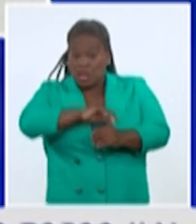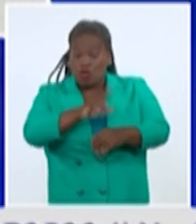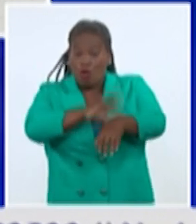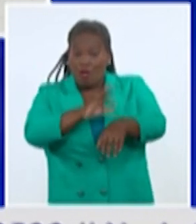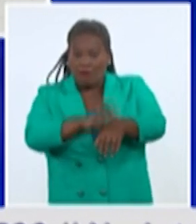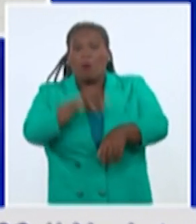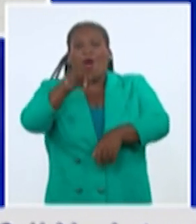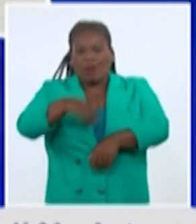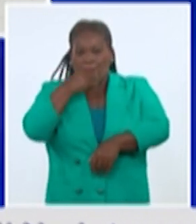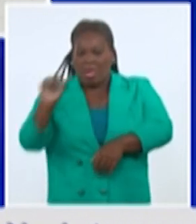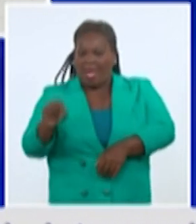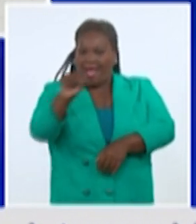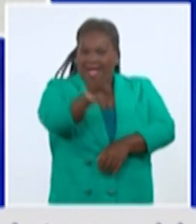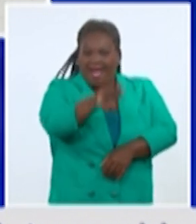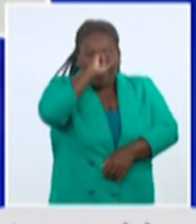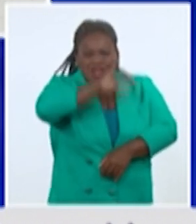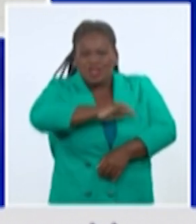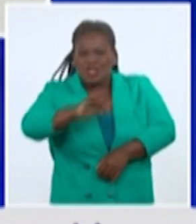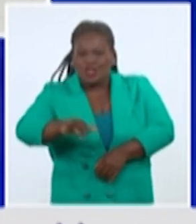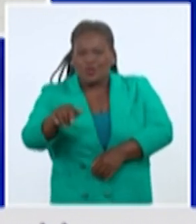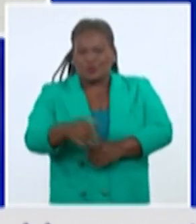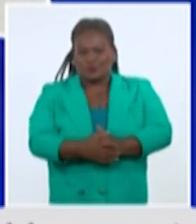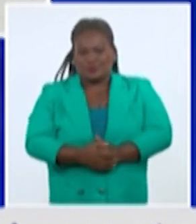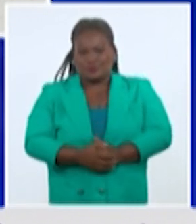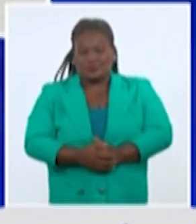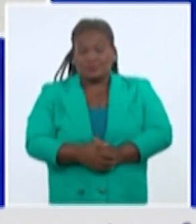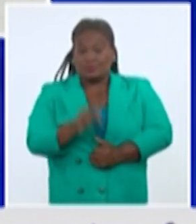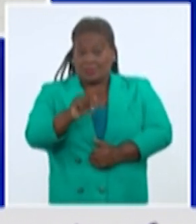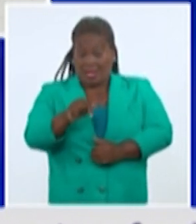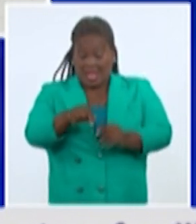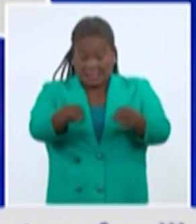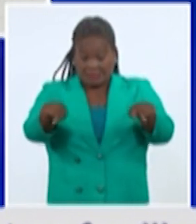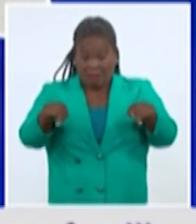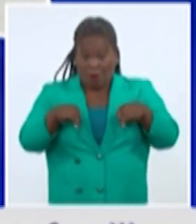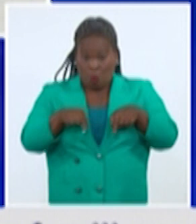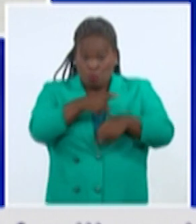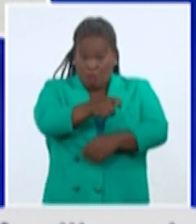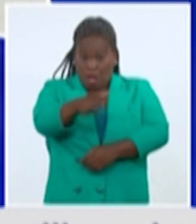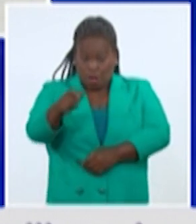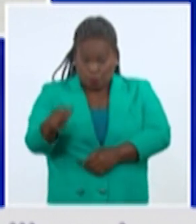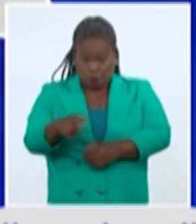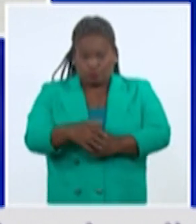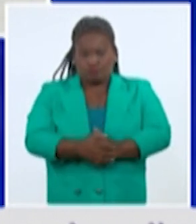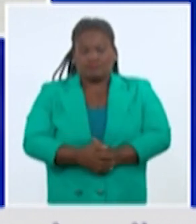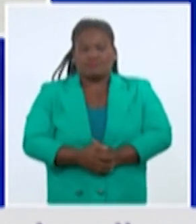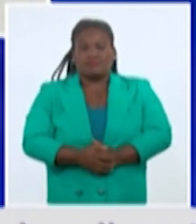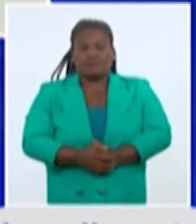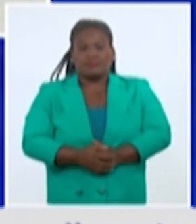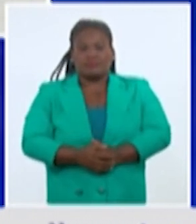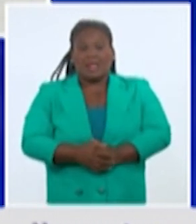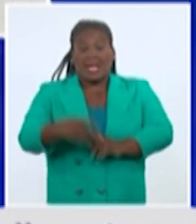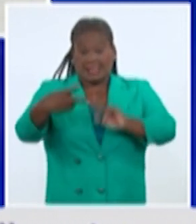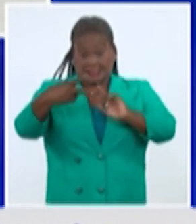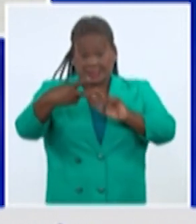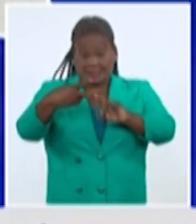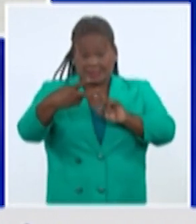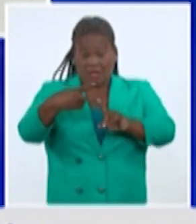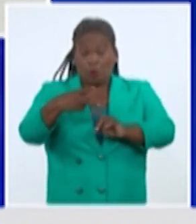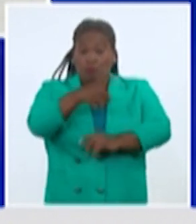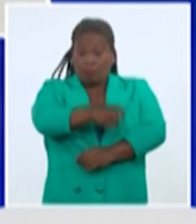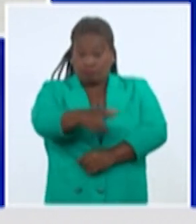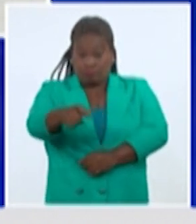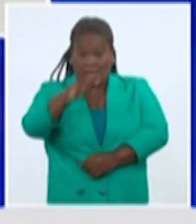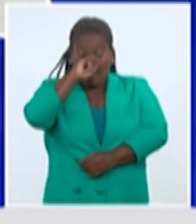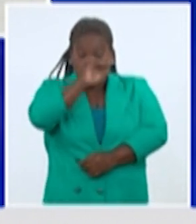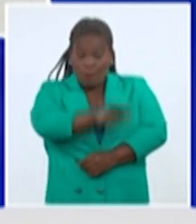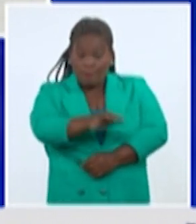dicho que estas dosis se están aplicando en los vacunatorios de las áreas de salud. Y bueno, la segunda dosis, a los niños pequeños, te